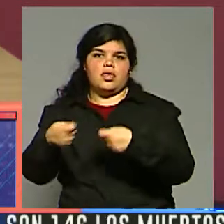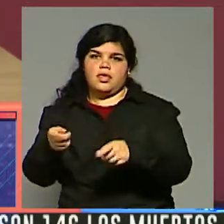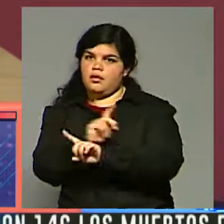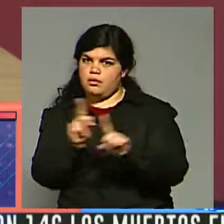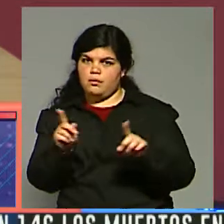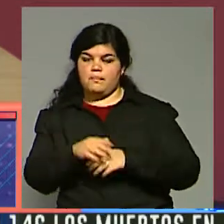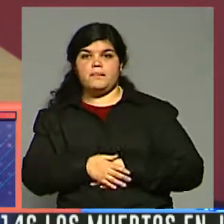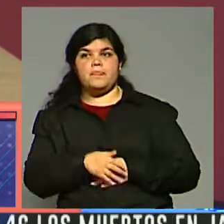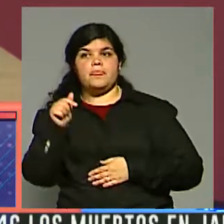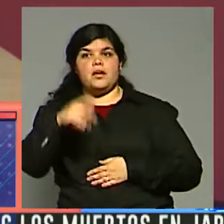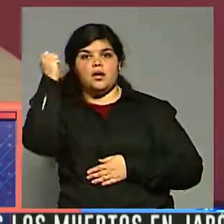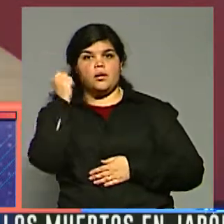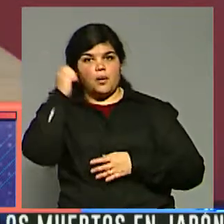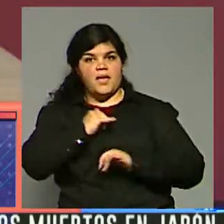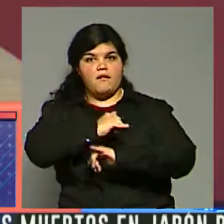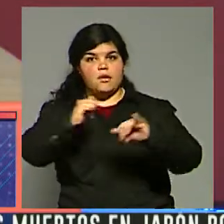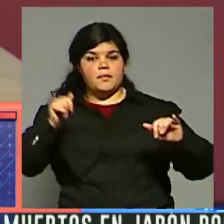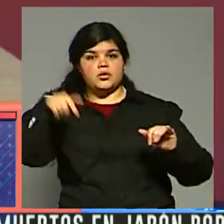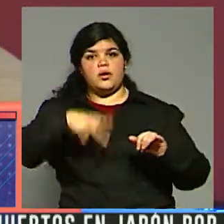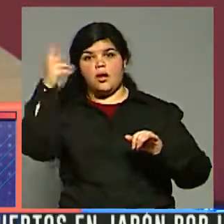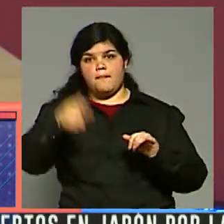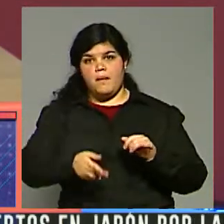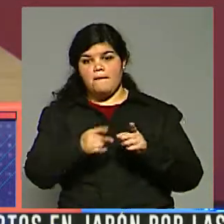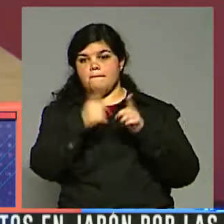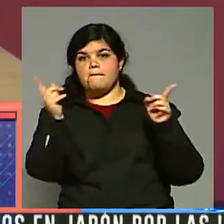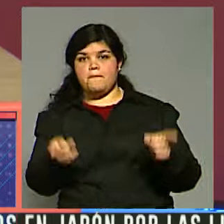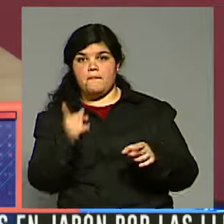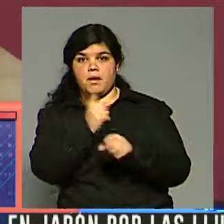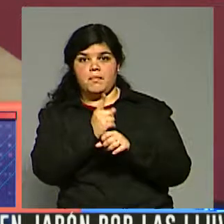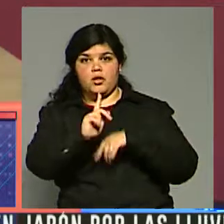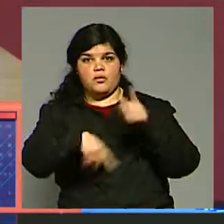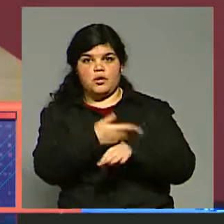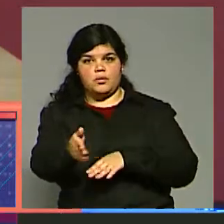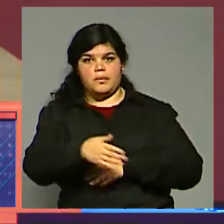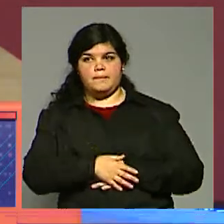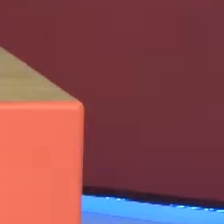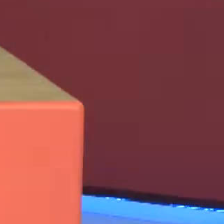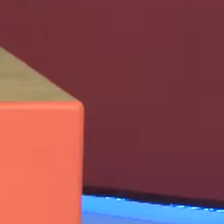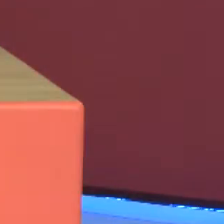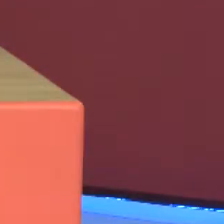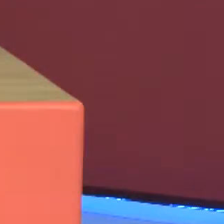Ahora, con esta información económica vamos a cerrar el primer bloque de información, en un rato continuamos.